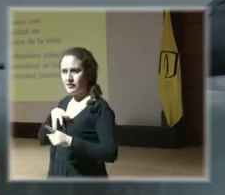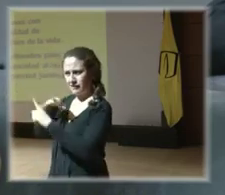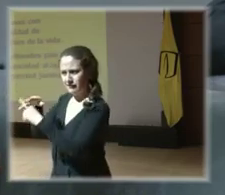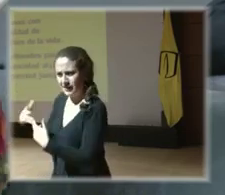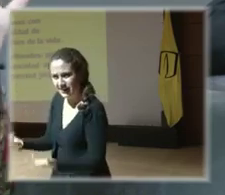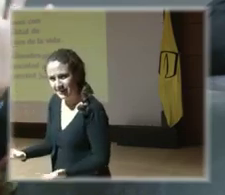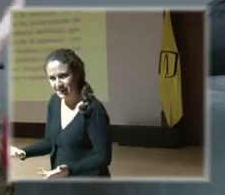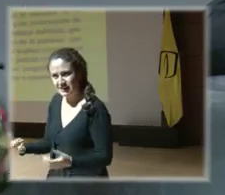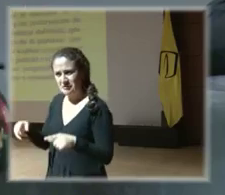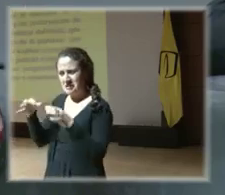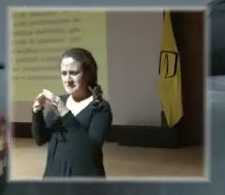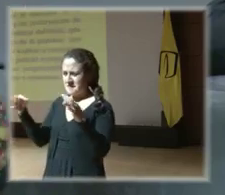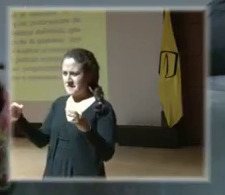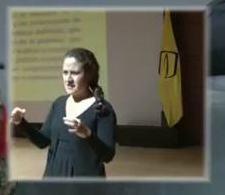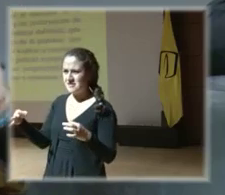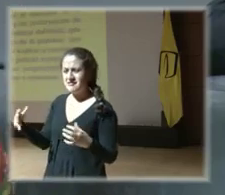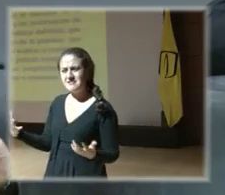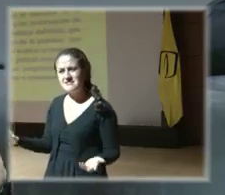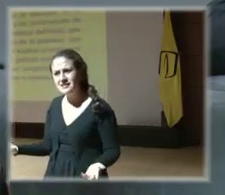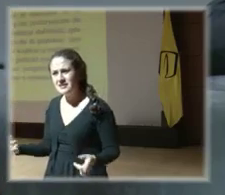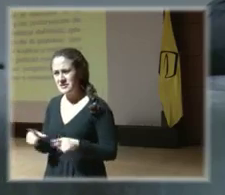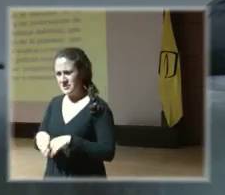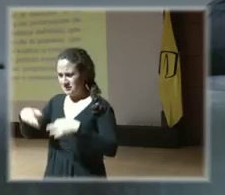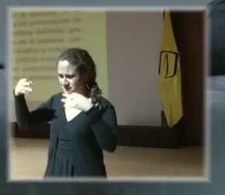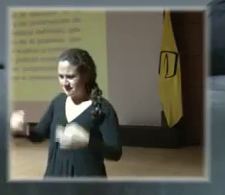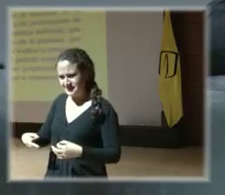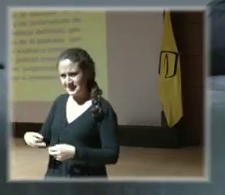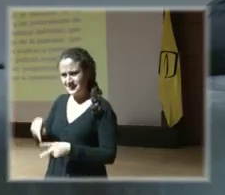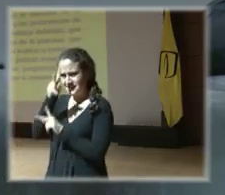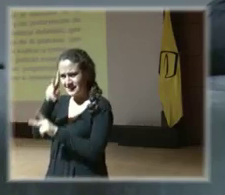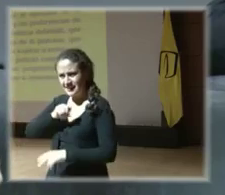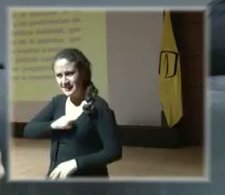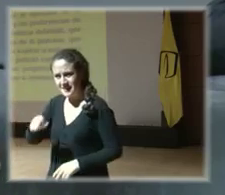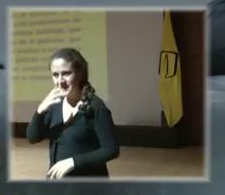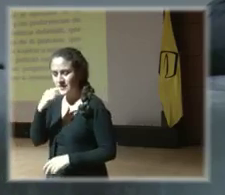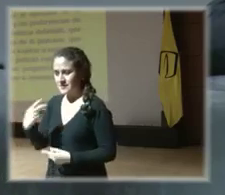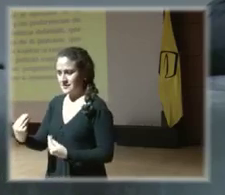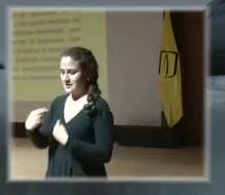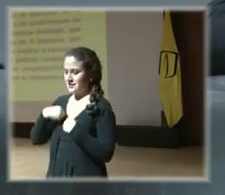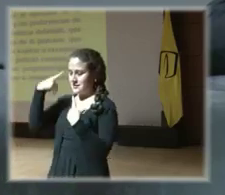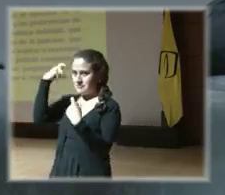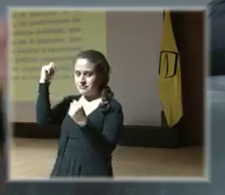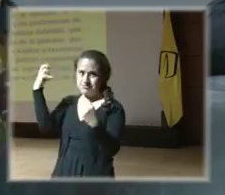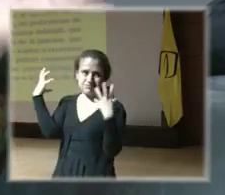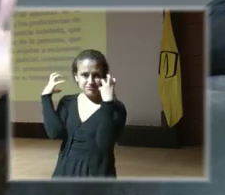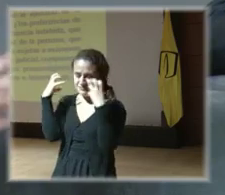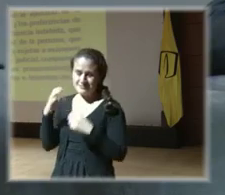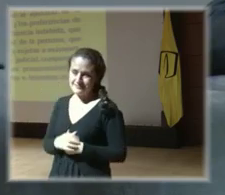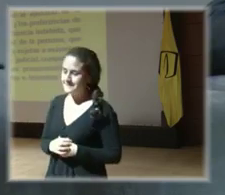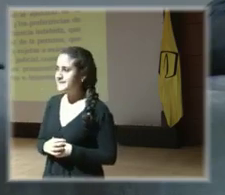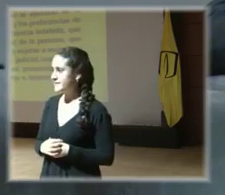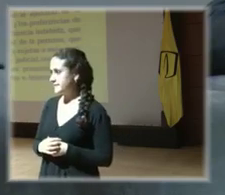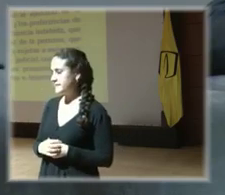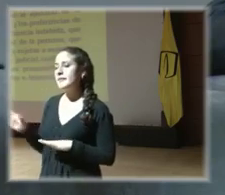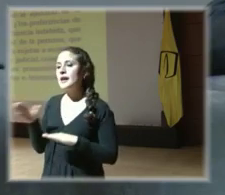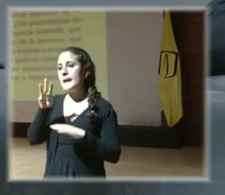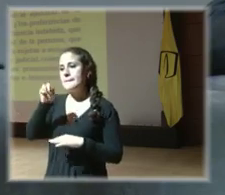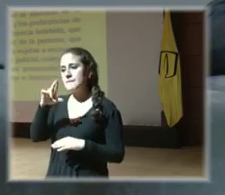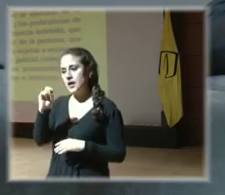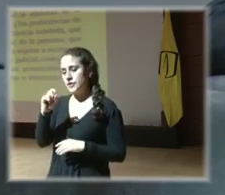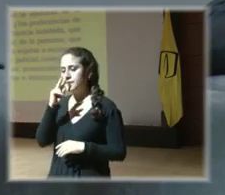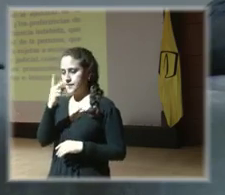tan vago y tan poco garantista de los derechos que es muy preocupante realmente, todos debemos trabajar. Mario, hay dos preguntas para